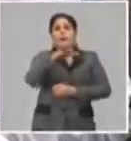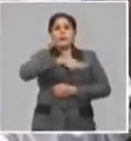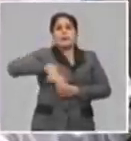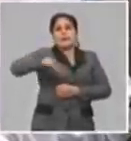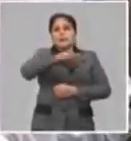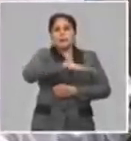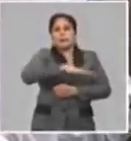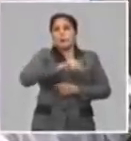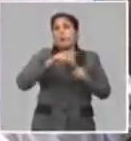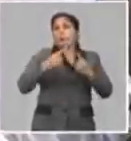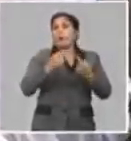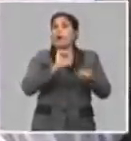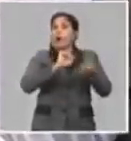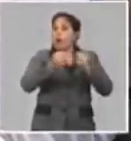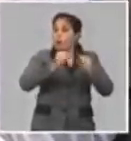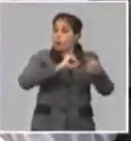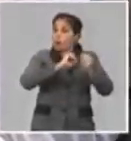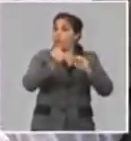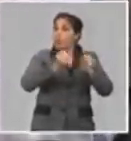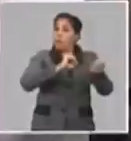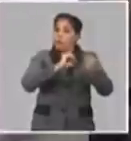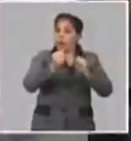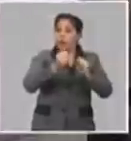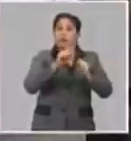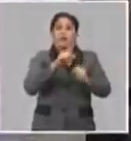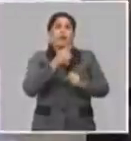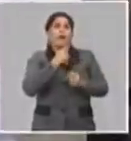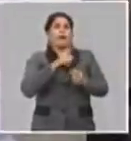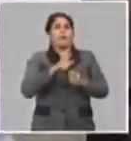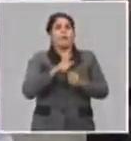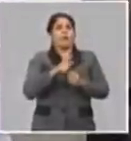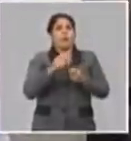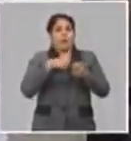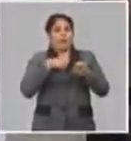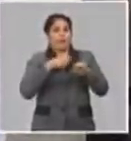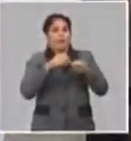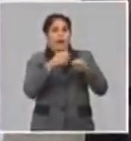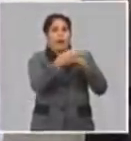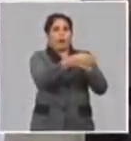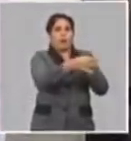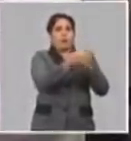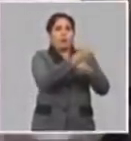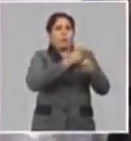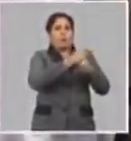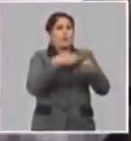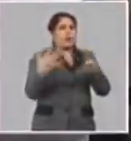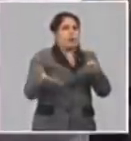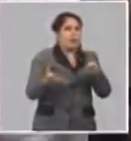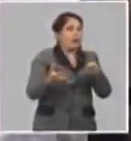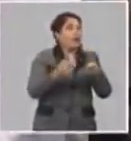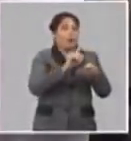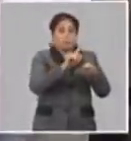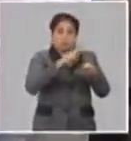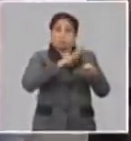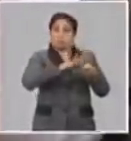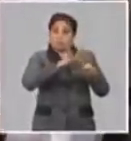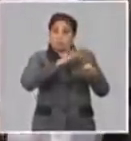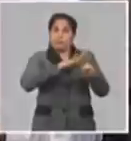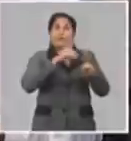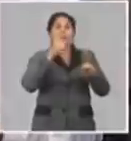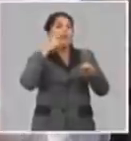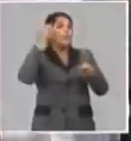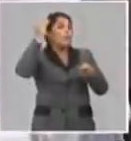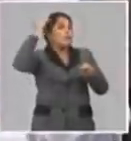esta estrategia? No hacemos esta estrategia porque de pronto apareció financiamiento y vamos a ver en qué lo usamos. Hacemos esta estrategia en un